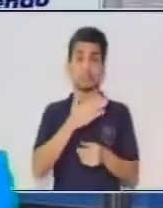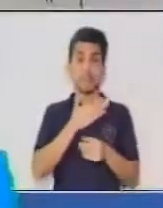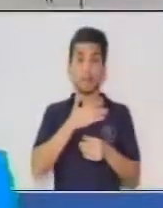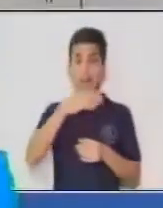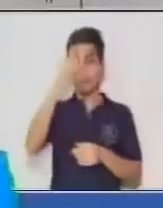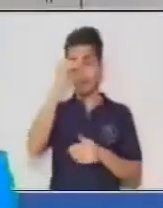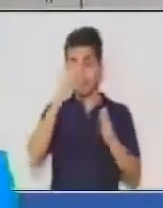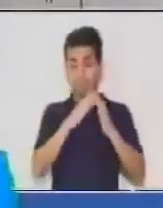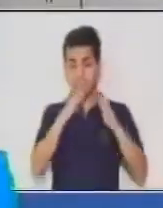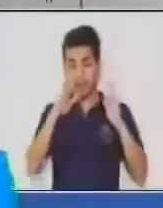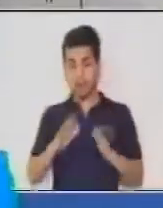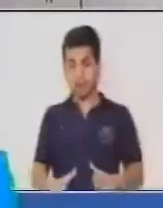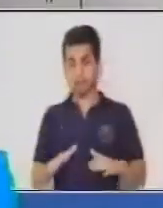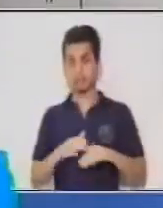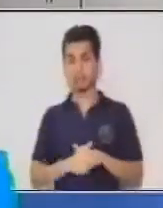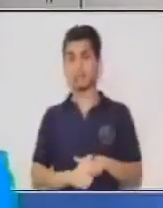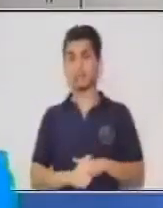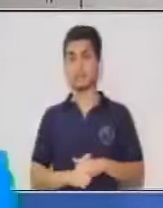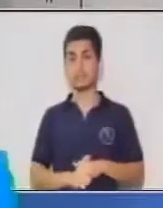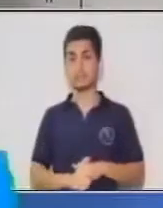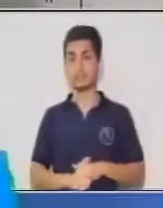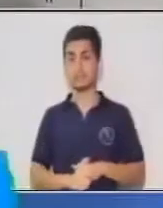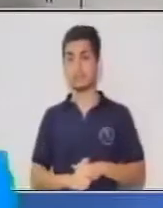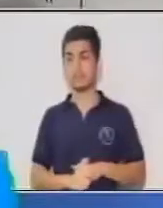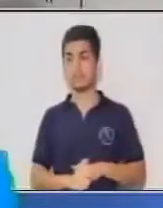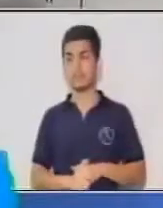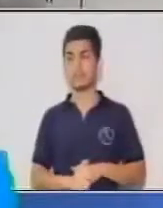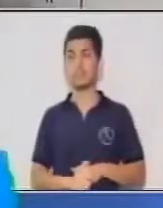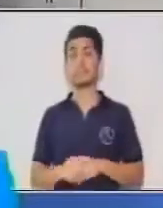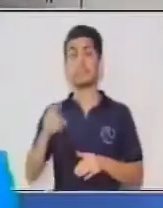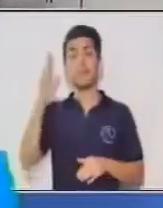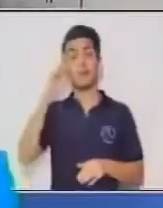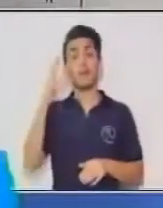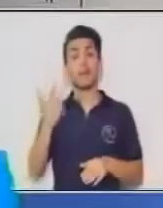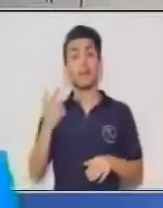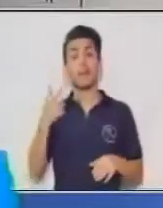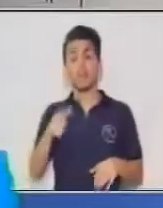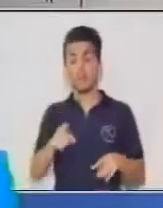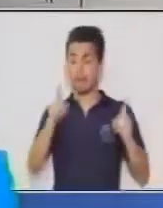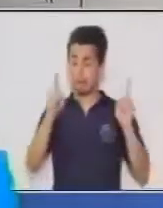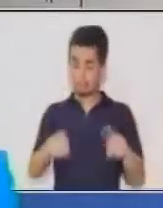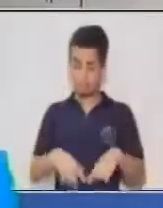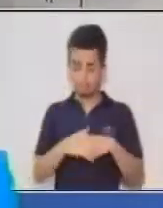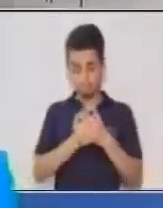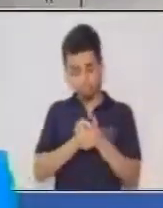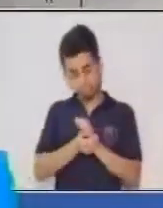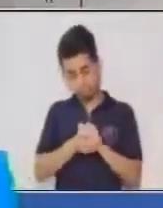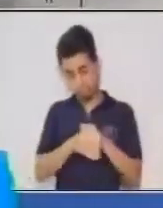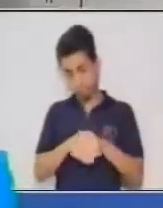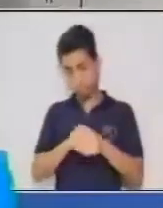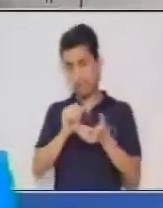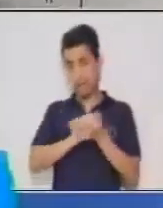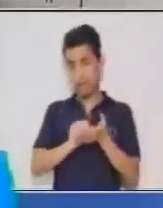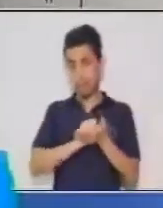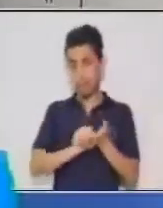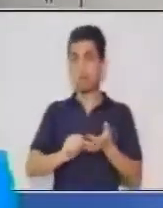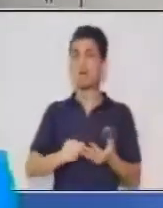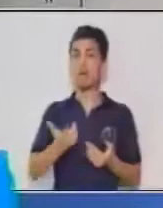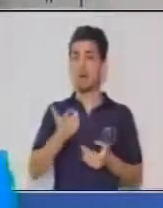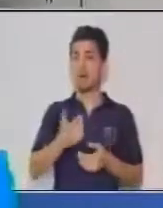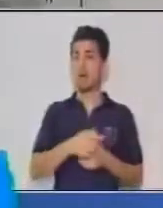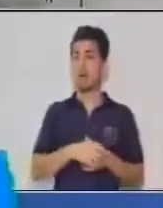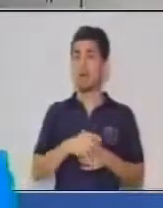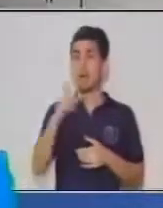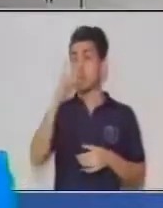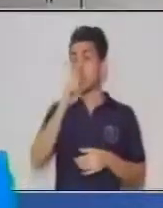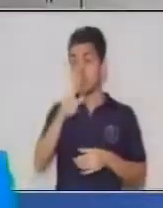de Aprendo en Casa. Y recuerden, lávense las manos constantemente con agua y jabón. Y